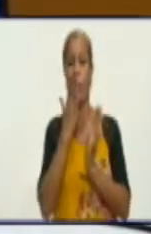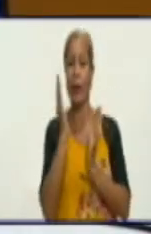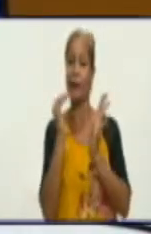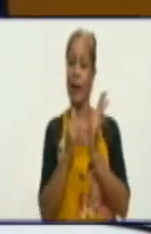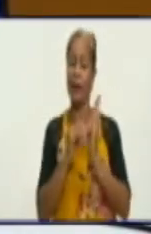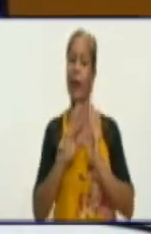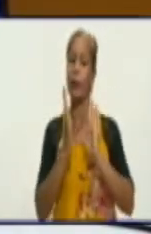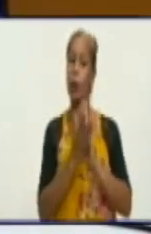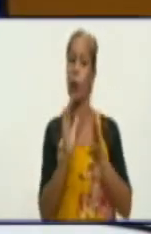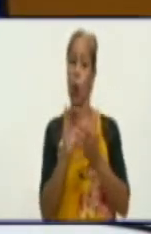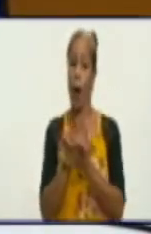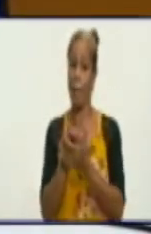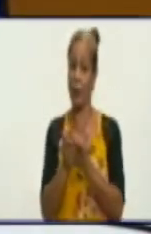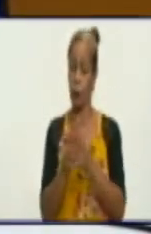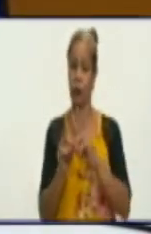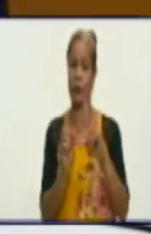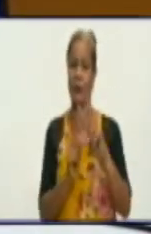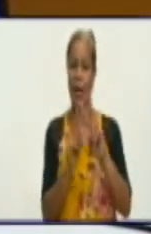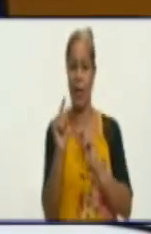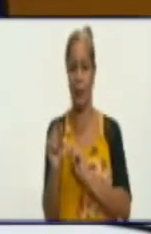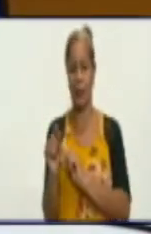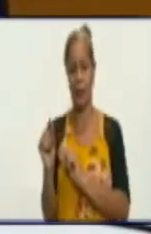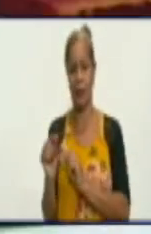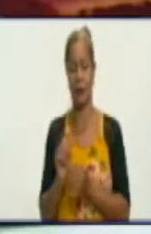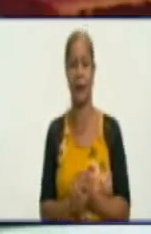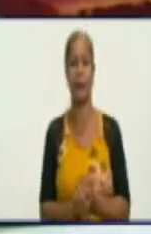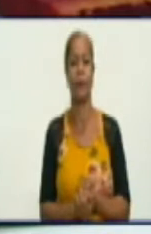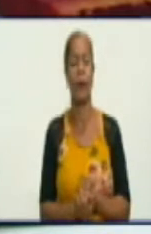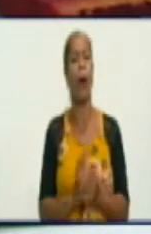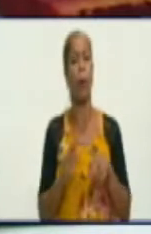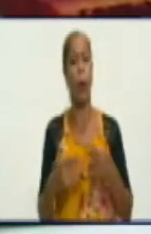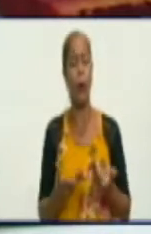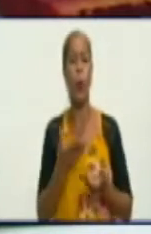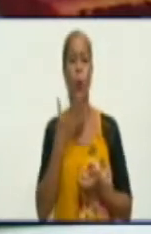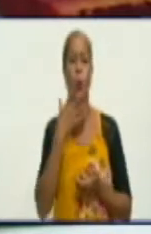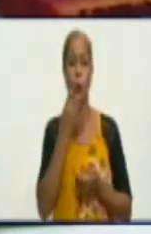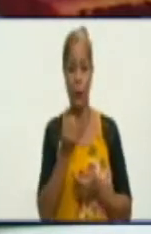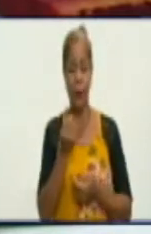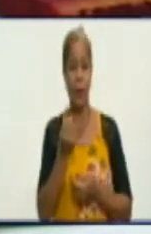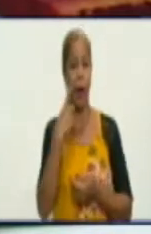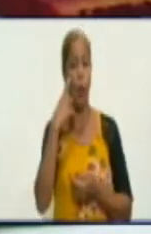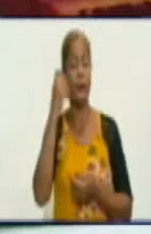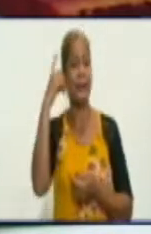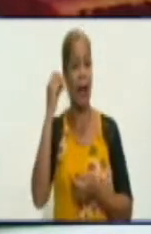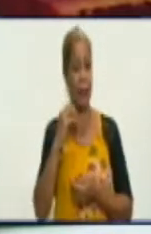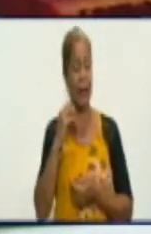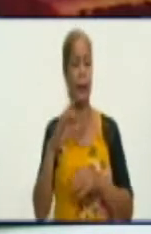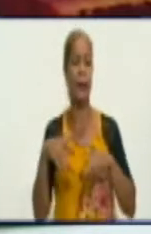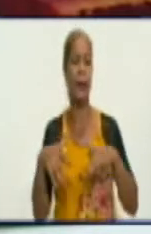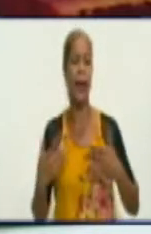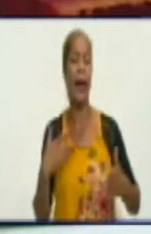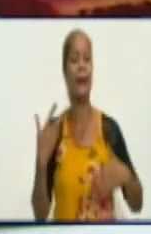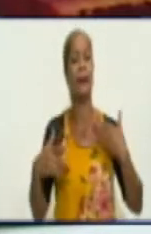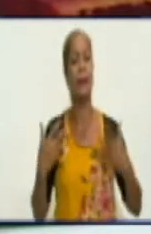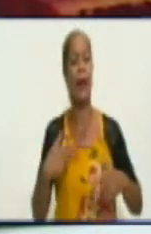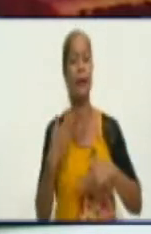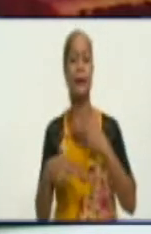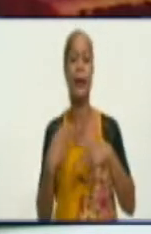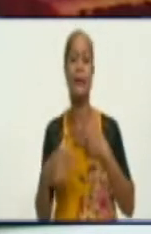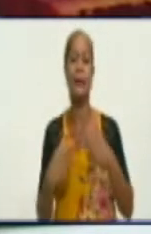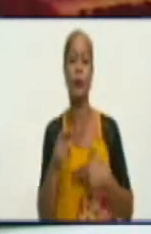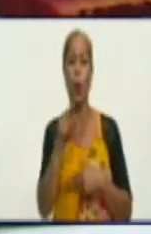los amigos televidentes. Bueno, Asdrúbal, nos gustaría conocer qué actividades está desarrollando el gremio de la hotelería y el turismo por estos